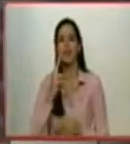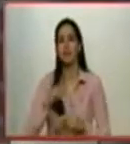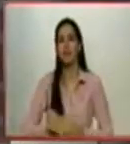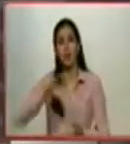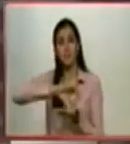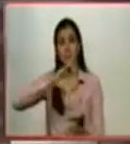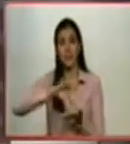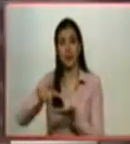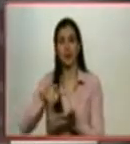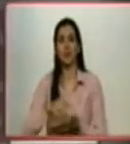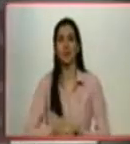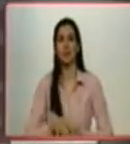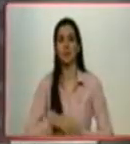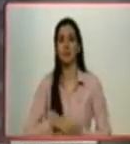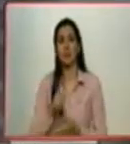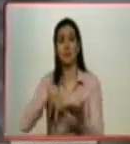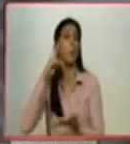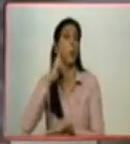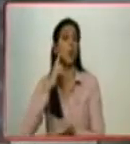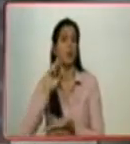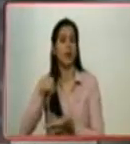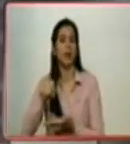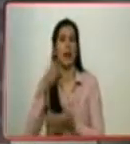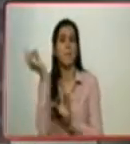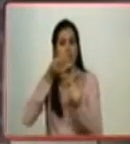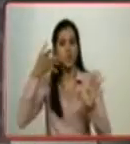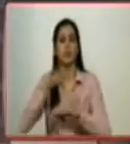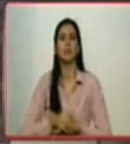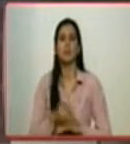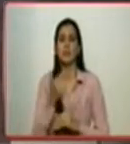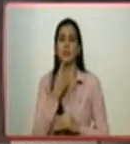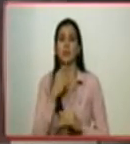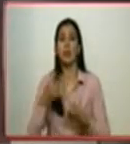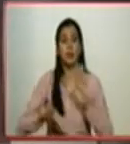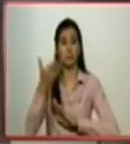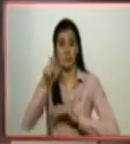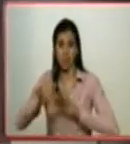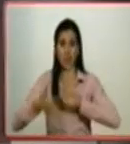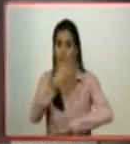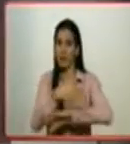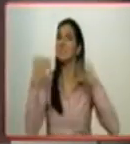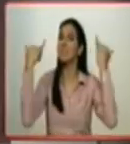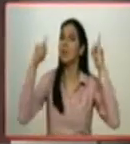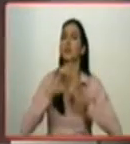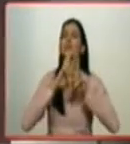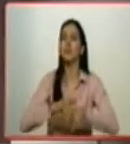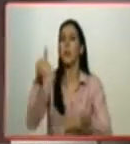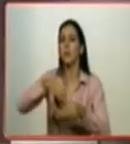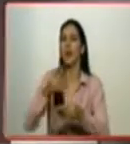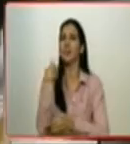Estado Amazonas, la militancia del PSUV salió a las calles para celebrar los resultados de los comicios realizados el domingo 28 de